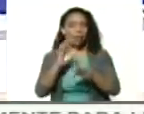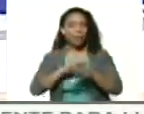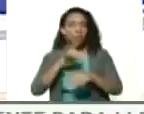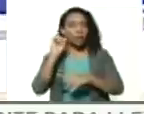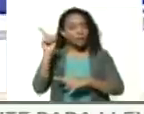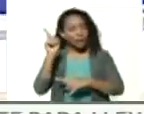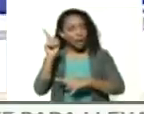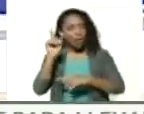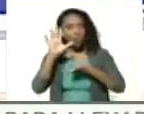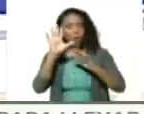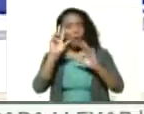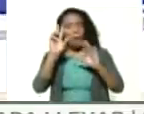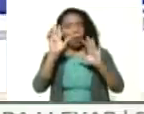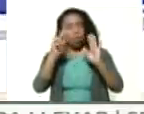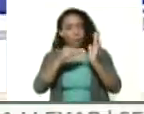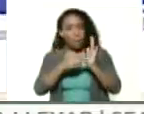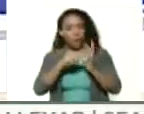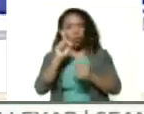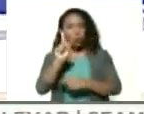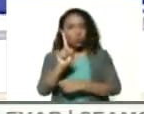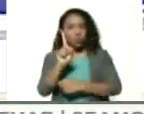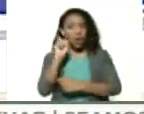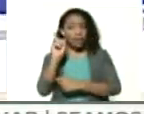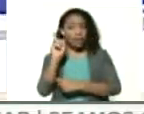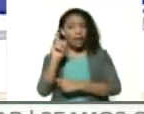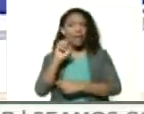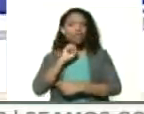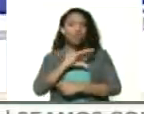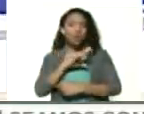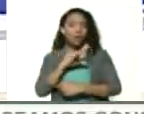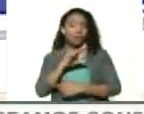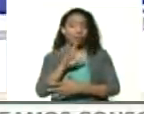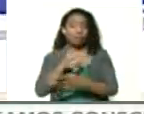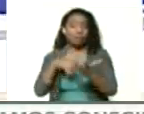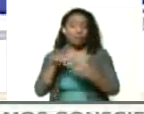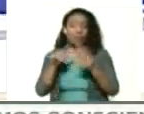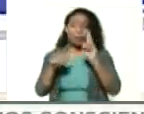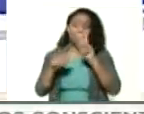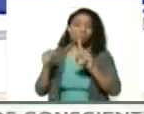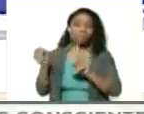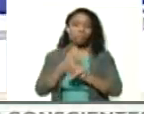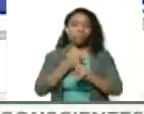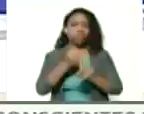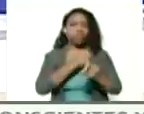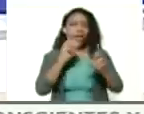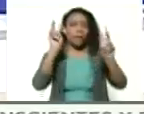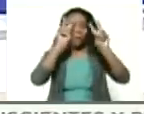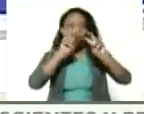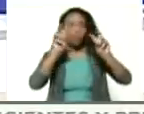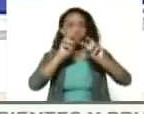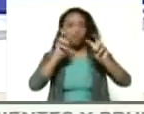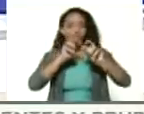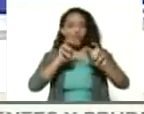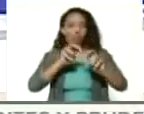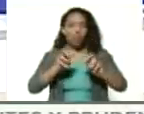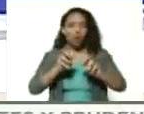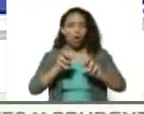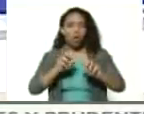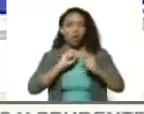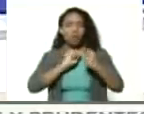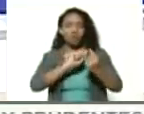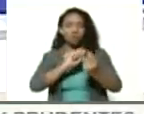2001, hecho histórico controversial, que ha sido sometido a investigaciones, a